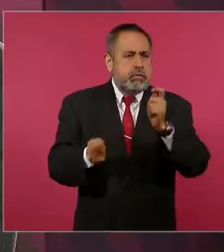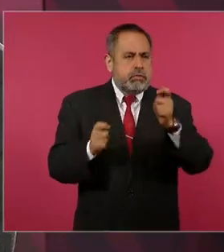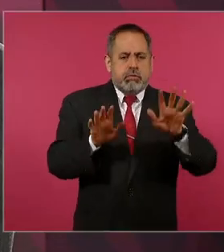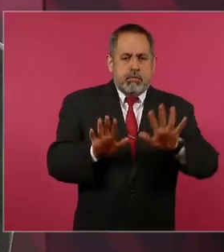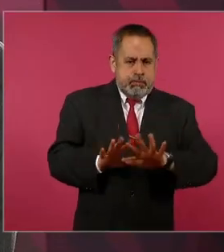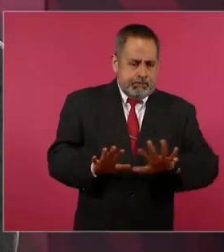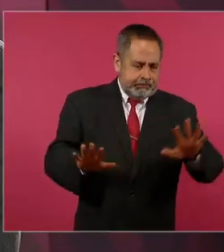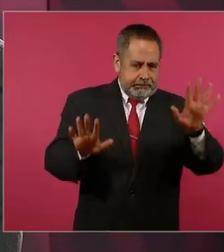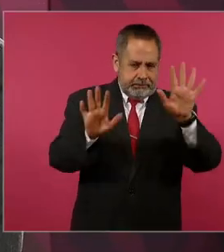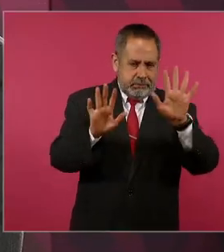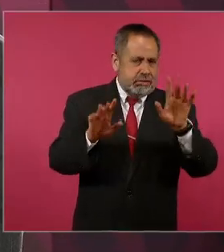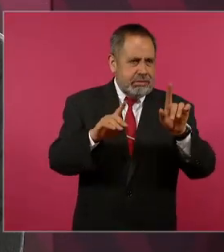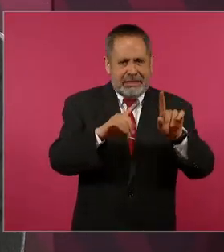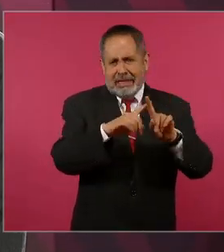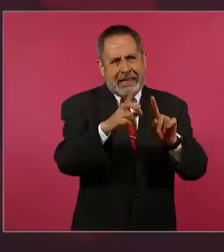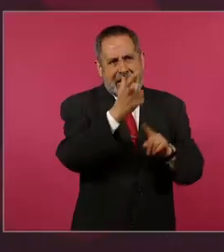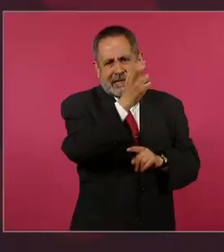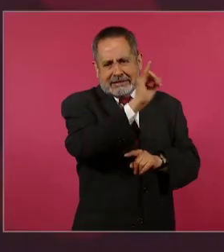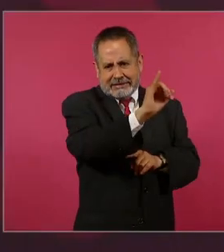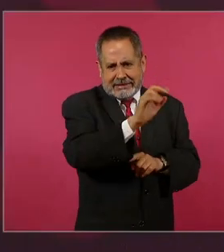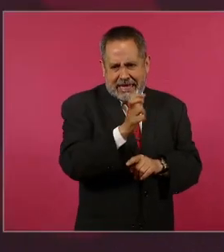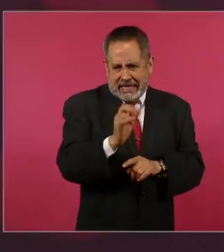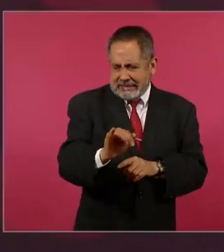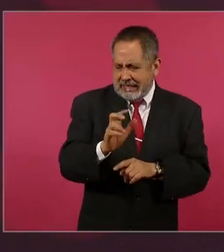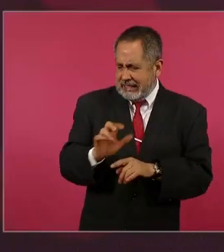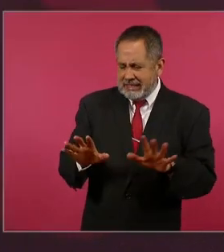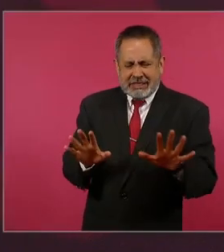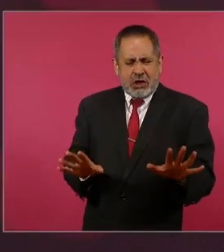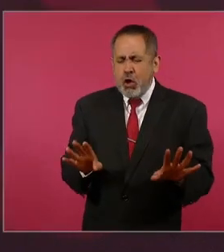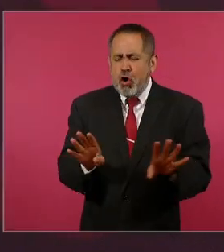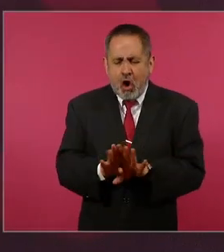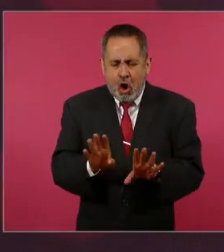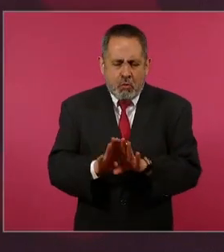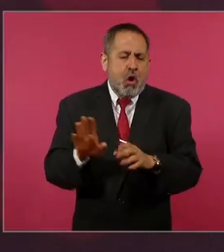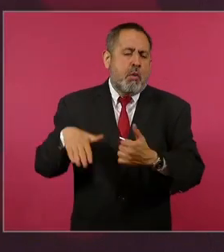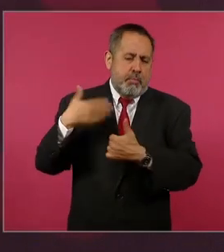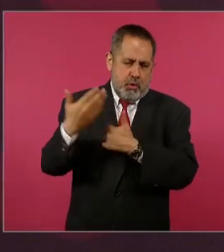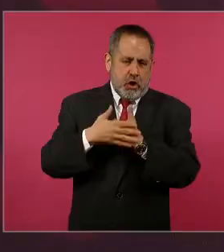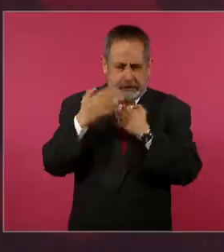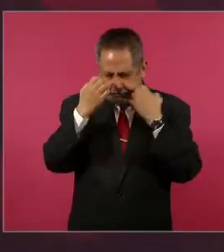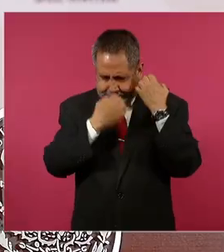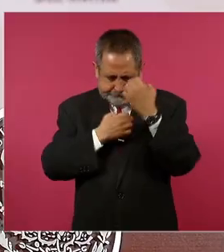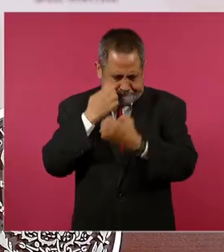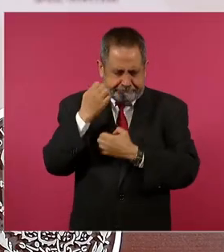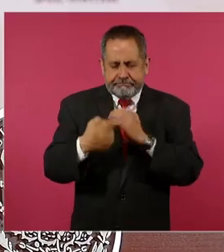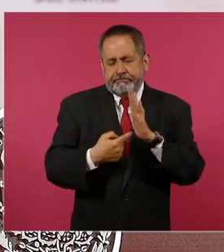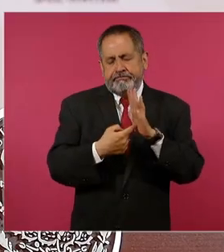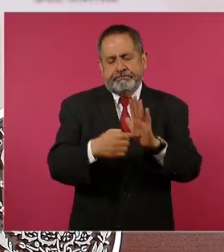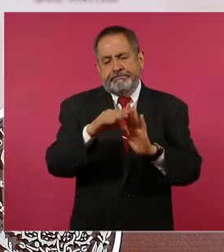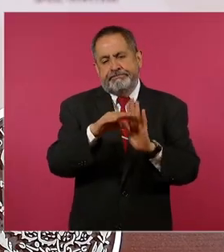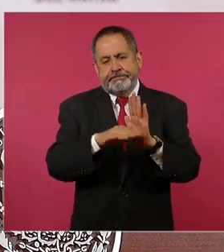peculiares, específicas de esta elección histórica.